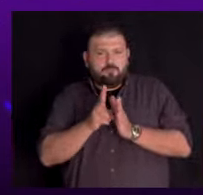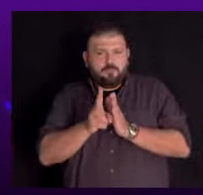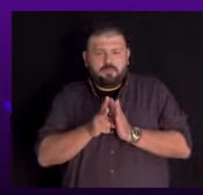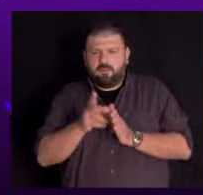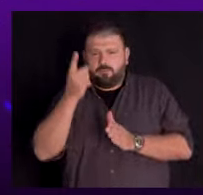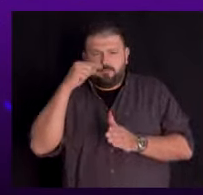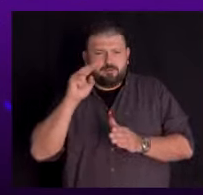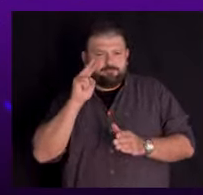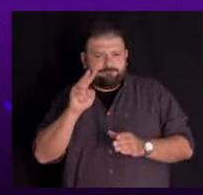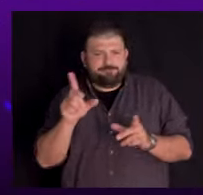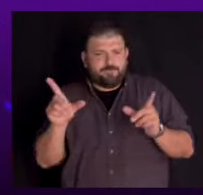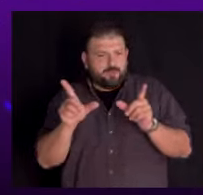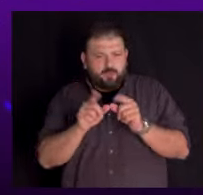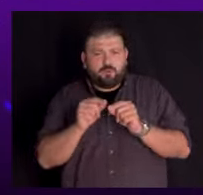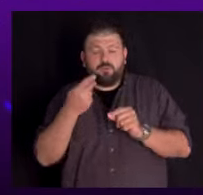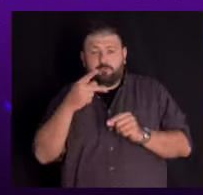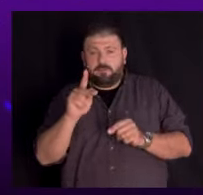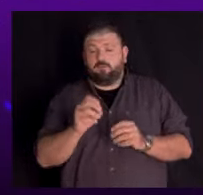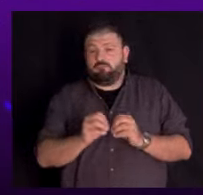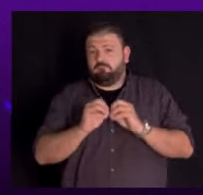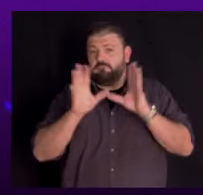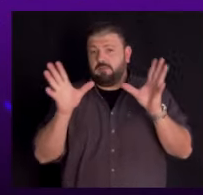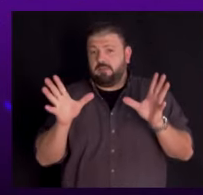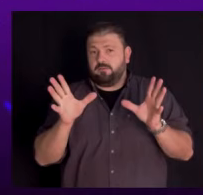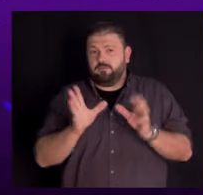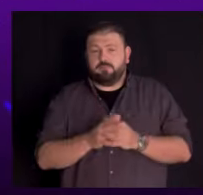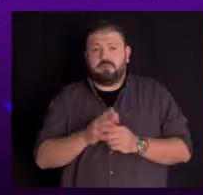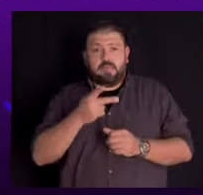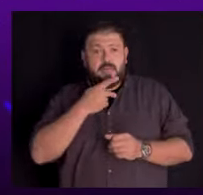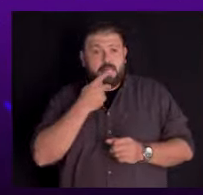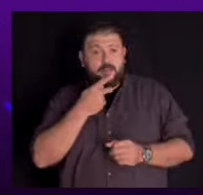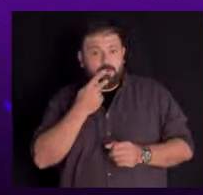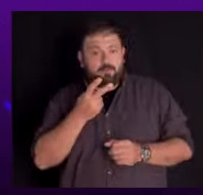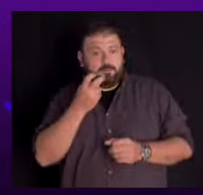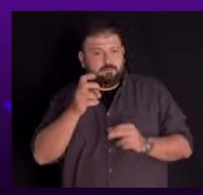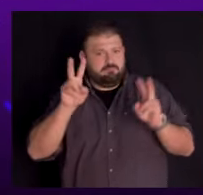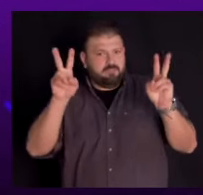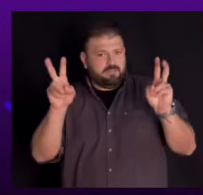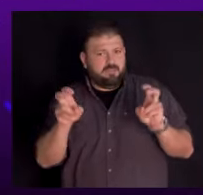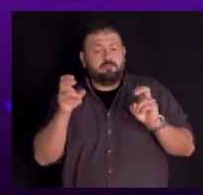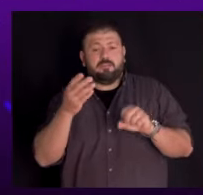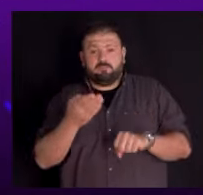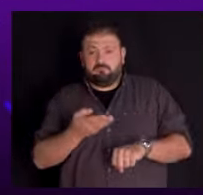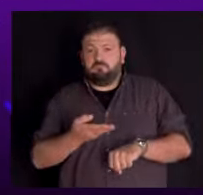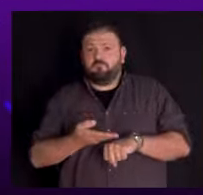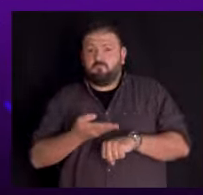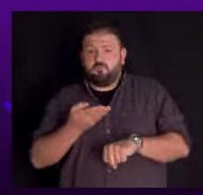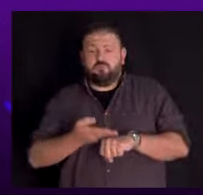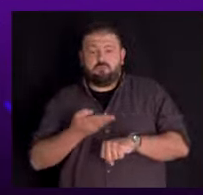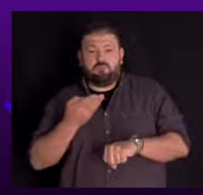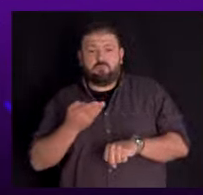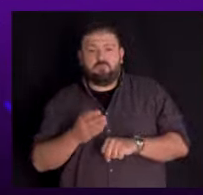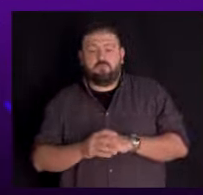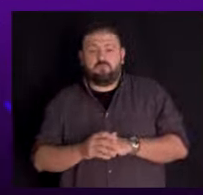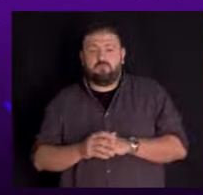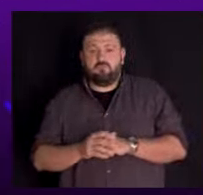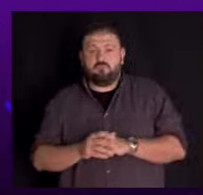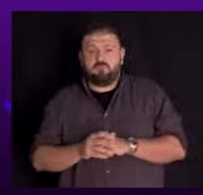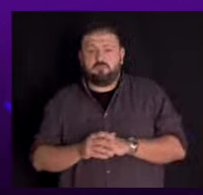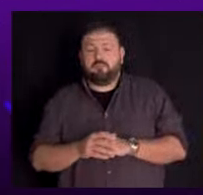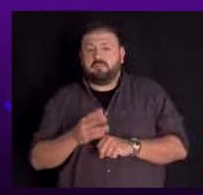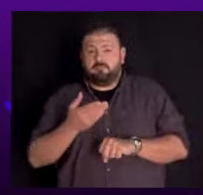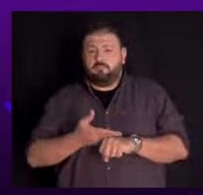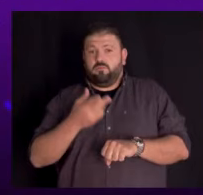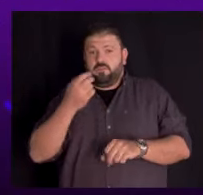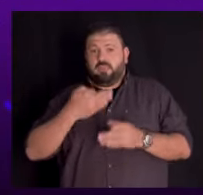Y pues bueno, precisamente hablando de estos temas que son bastante a la época que